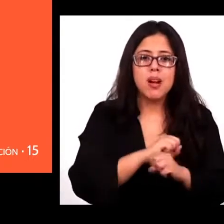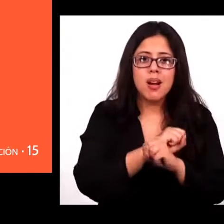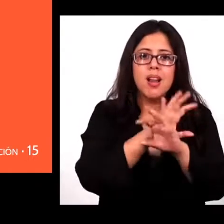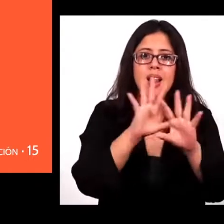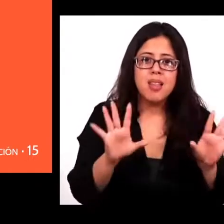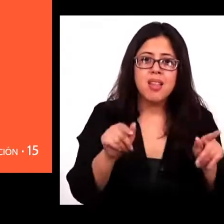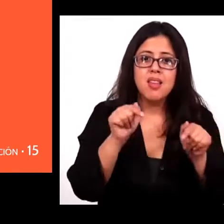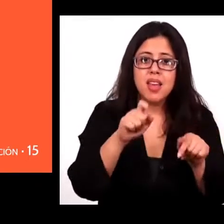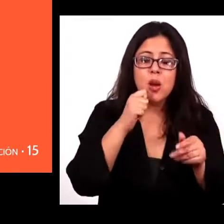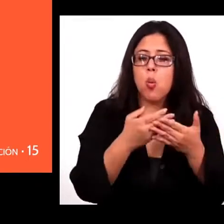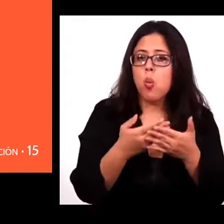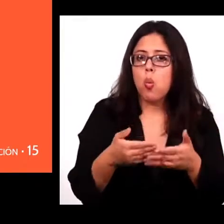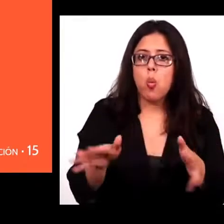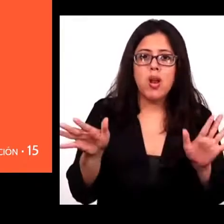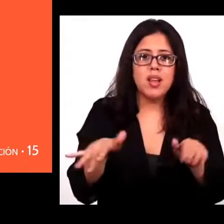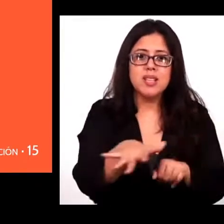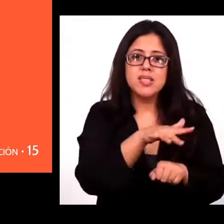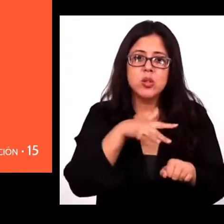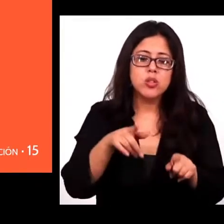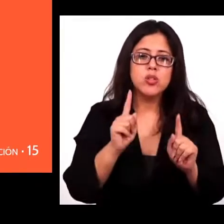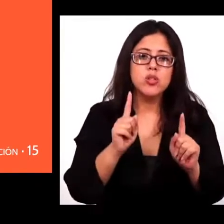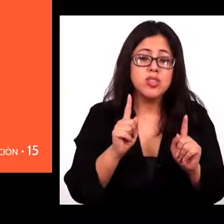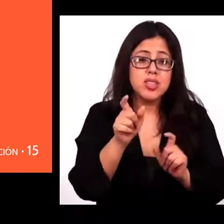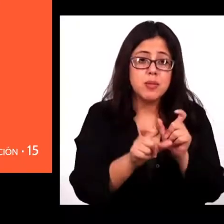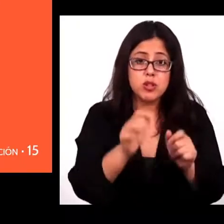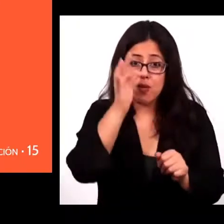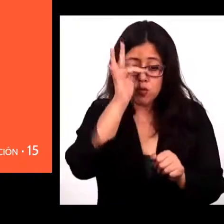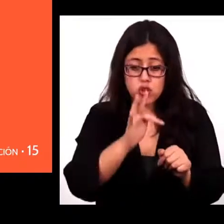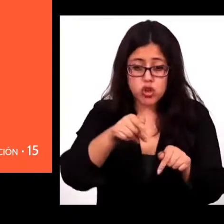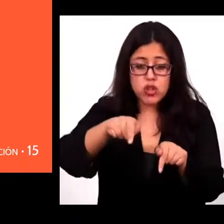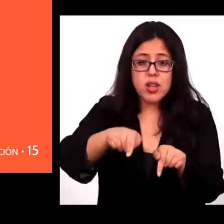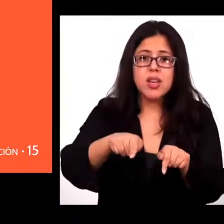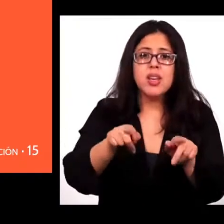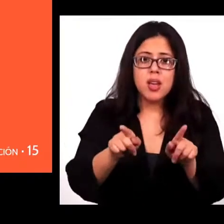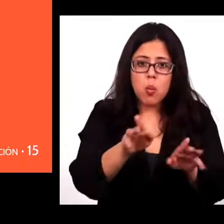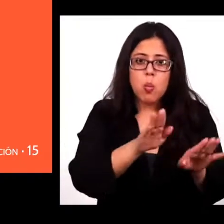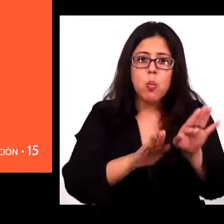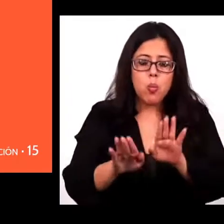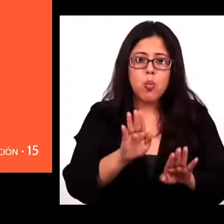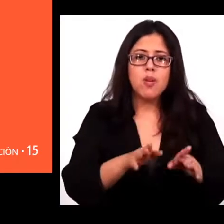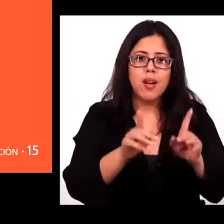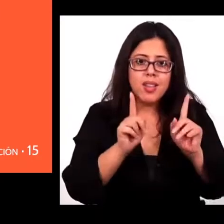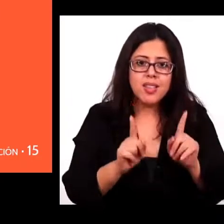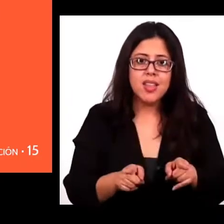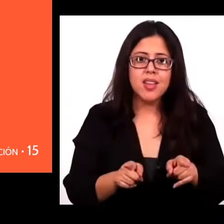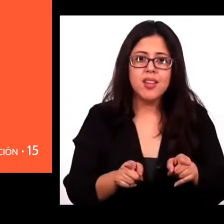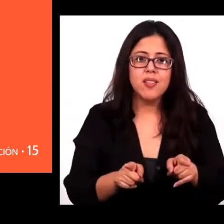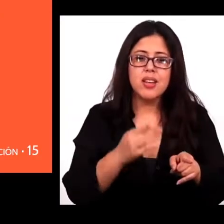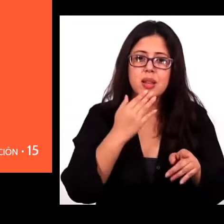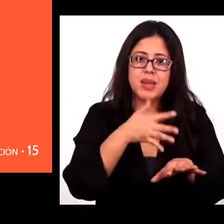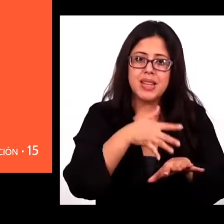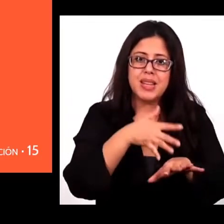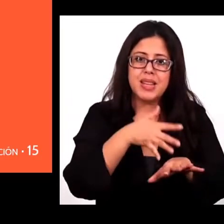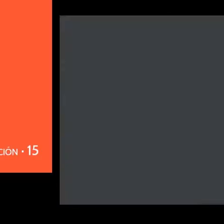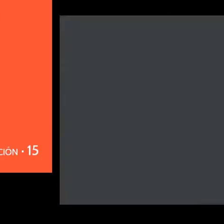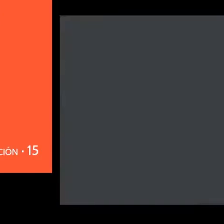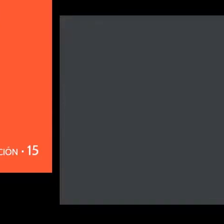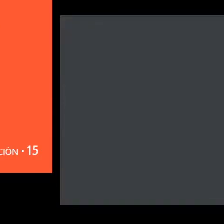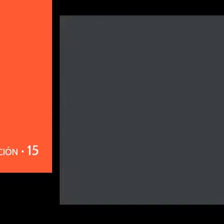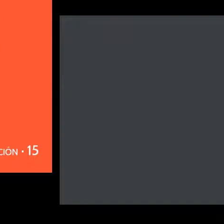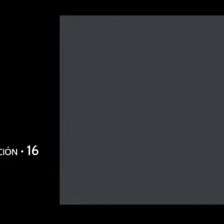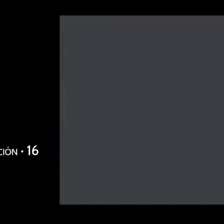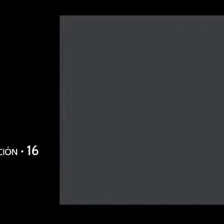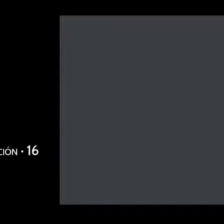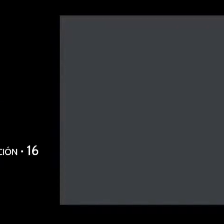cualquier intervención de funcionarios de esa institución va a resguardar efectivamente y de manera integral, conforme a su deber, los